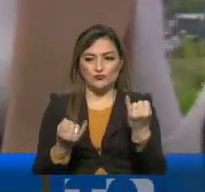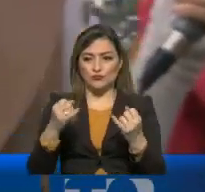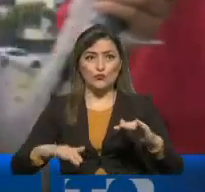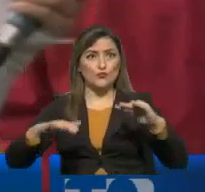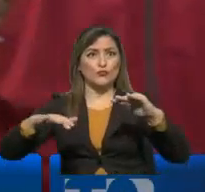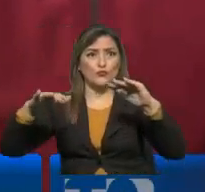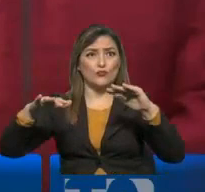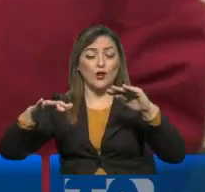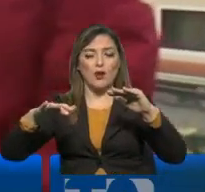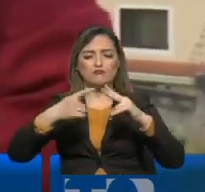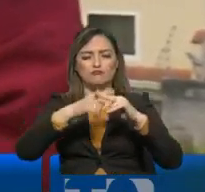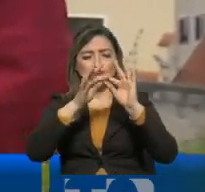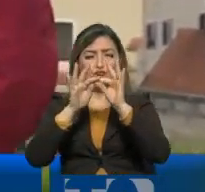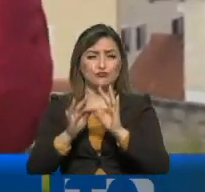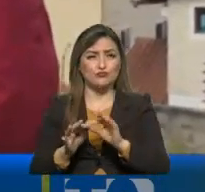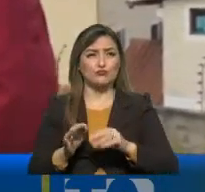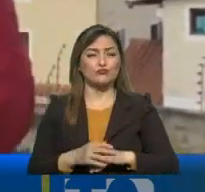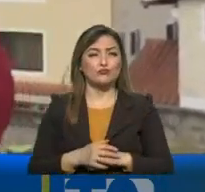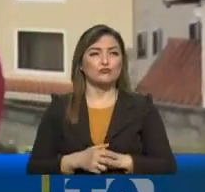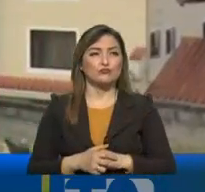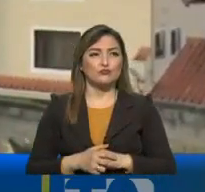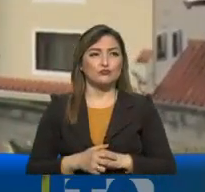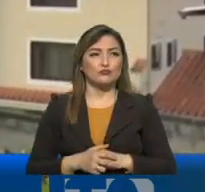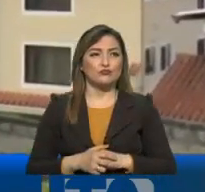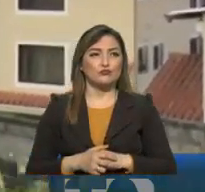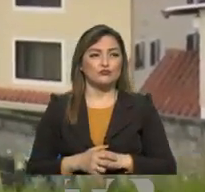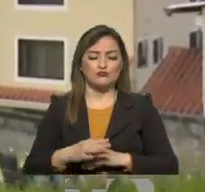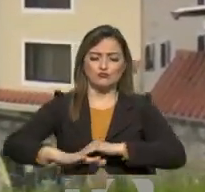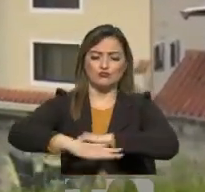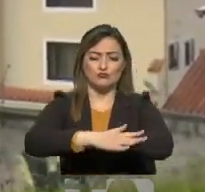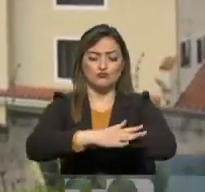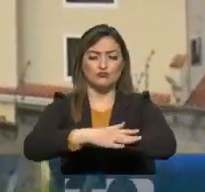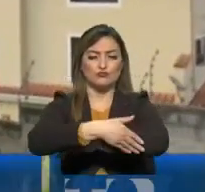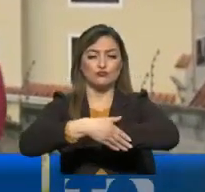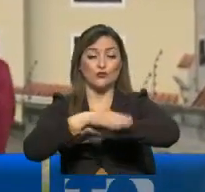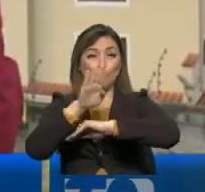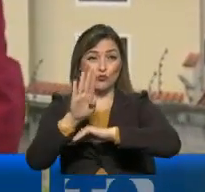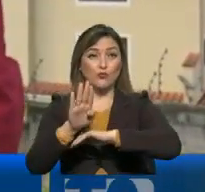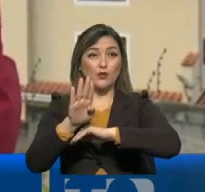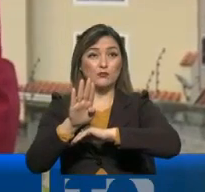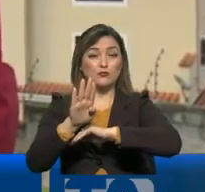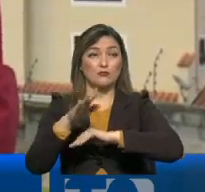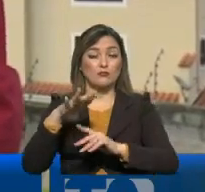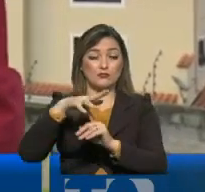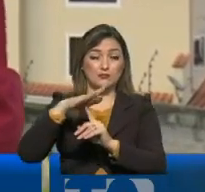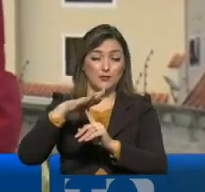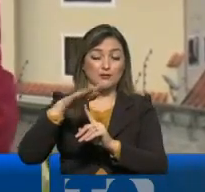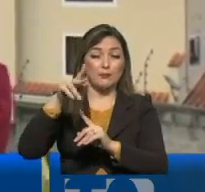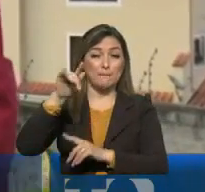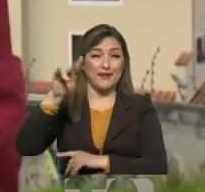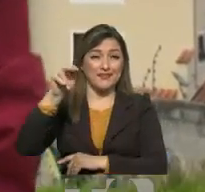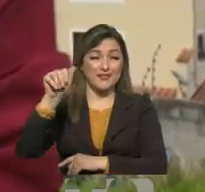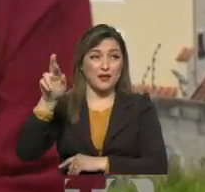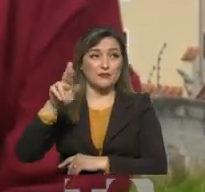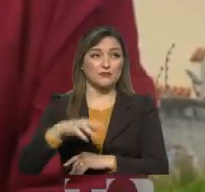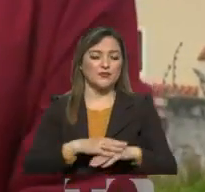están viendo. Es toda esta quebrada, es la calle B, es el Parque Central del Pinar Alto, que también tienen falta de mantenimiento. ¿Pero que se ocupen